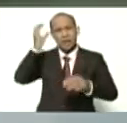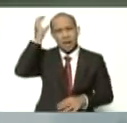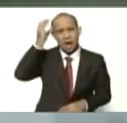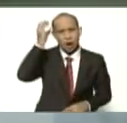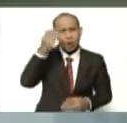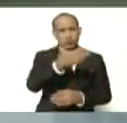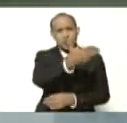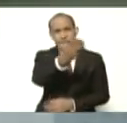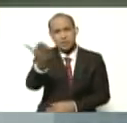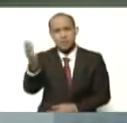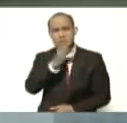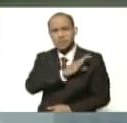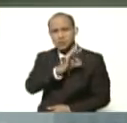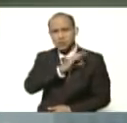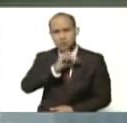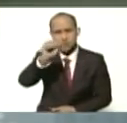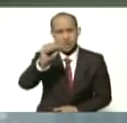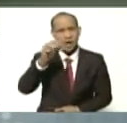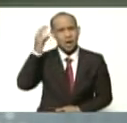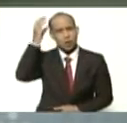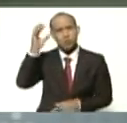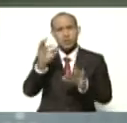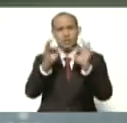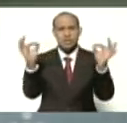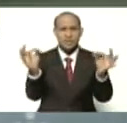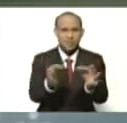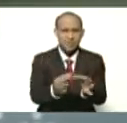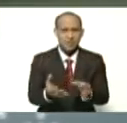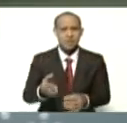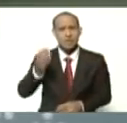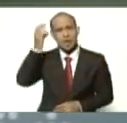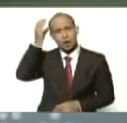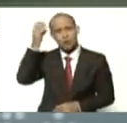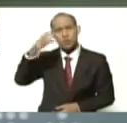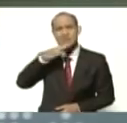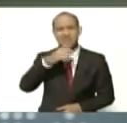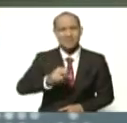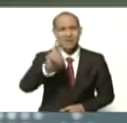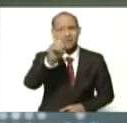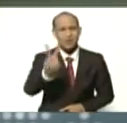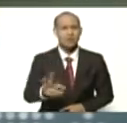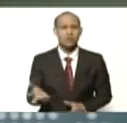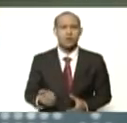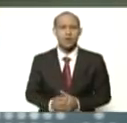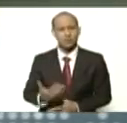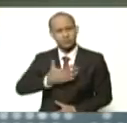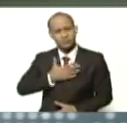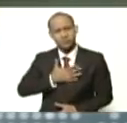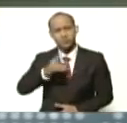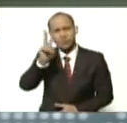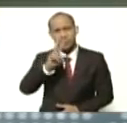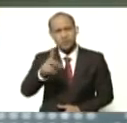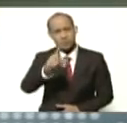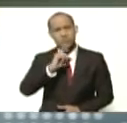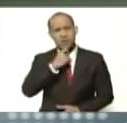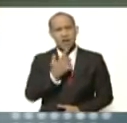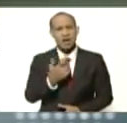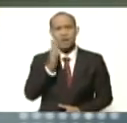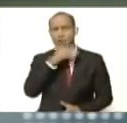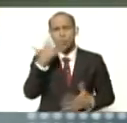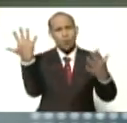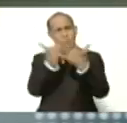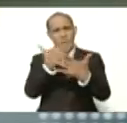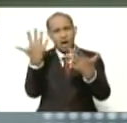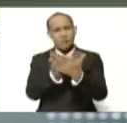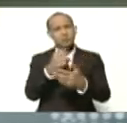social la conciencia de la familia la conciencia del ser venezolano esa es la clave sin lugar a dudas esa es la